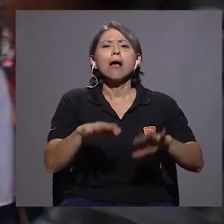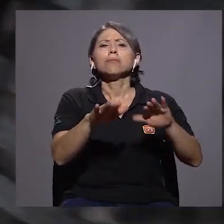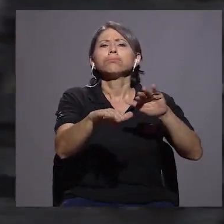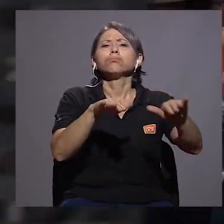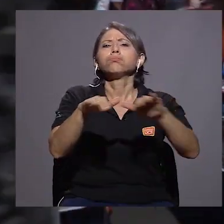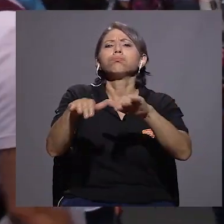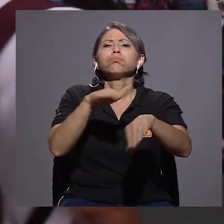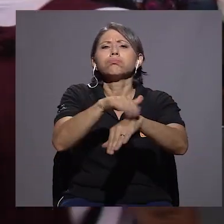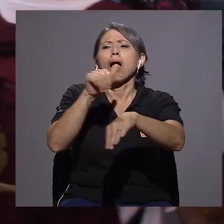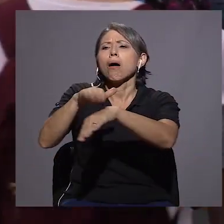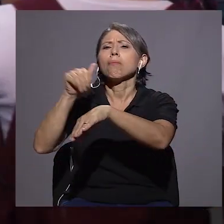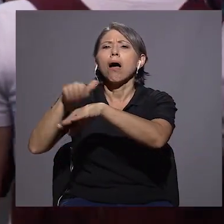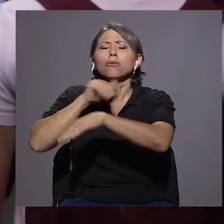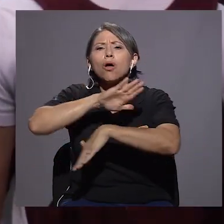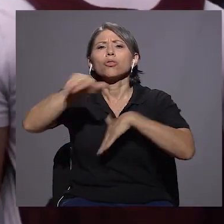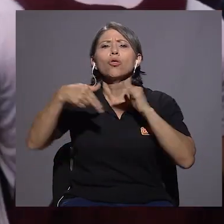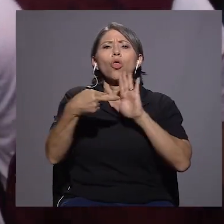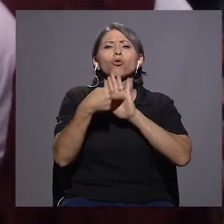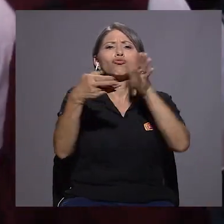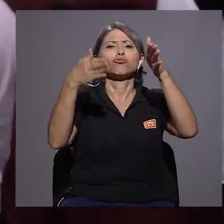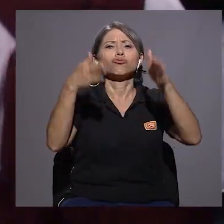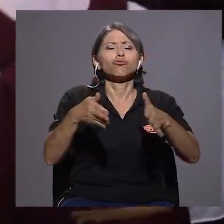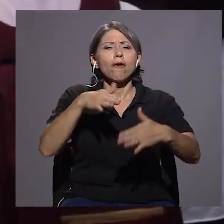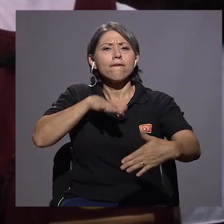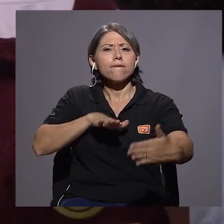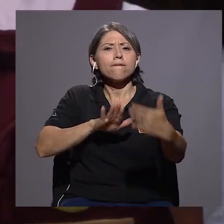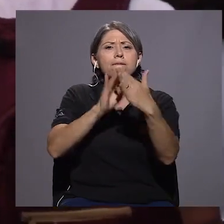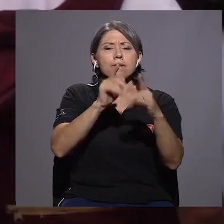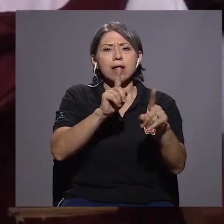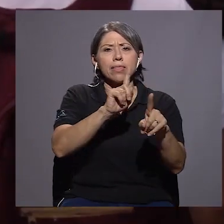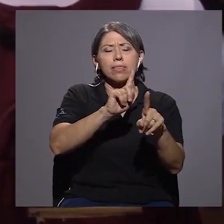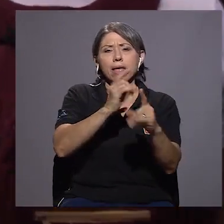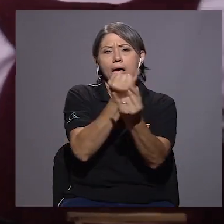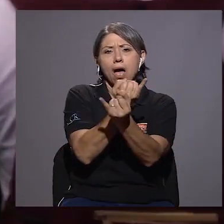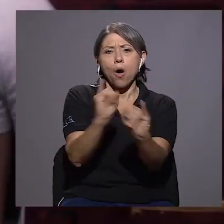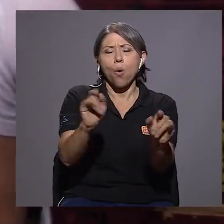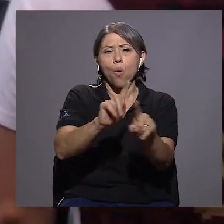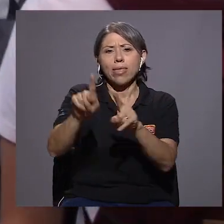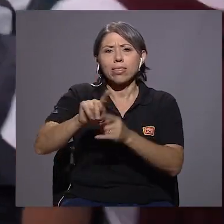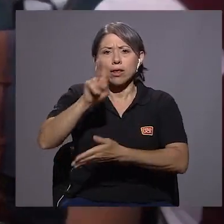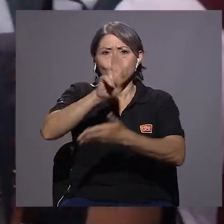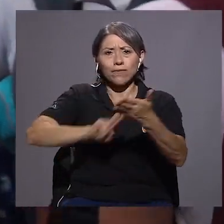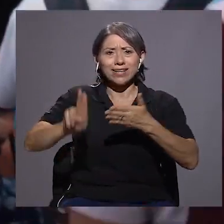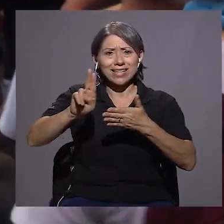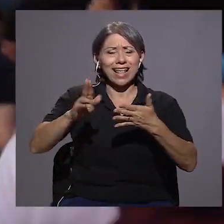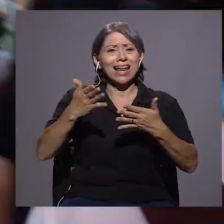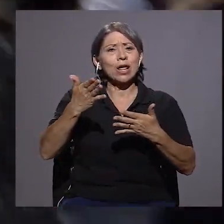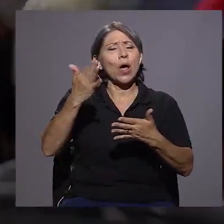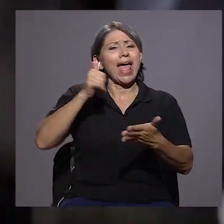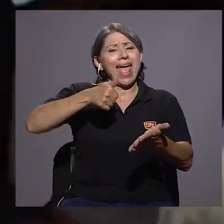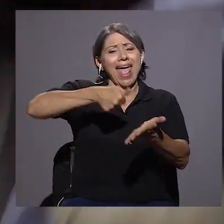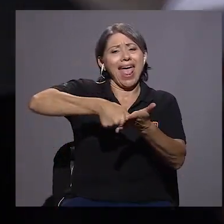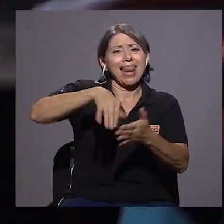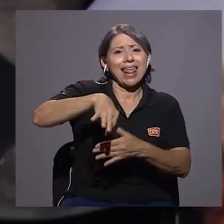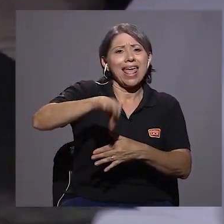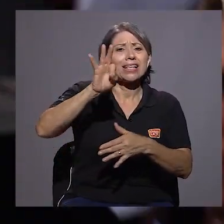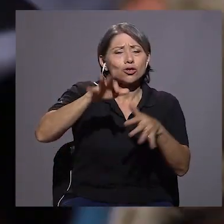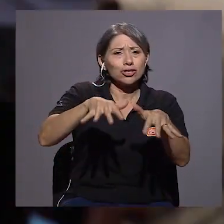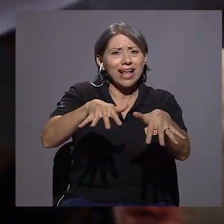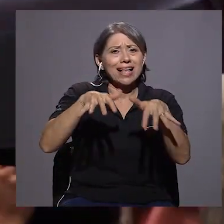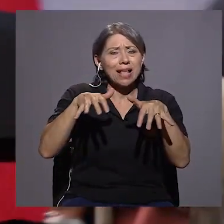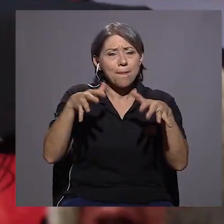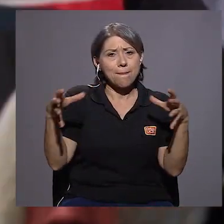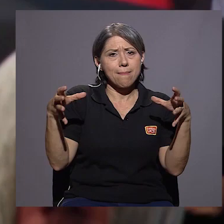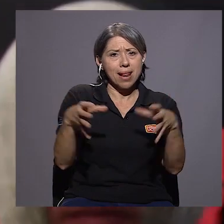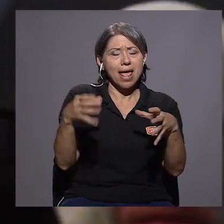Estamos llamando a todos los voceros del Frente Autónomo Interuniversitario, electos en asambleas, para que